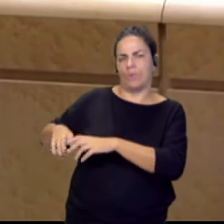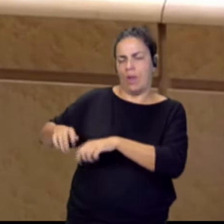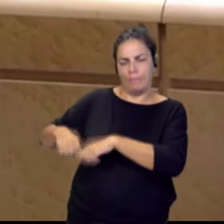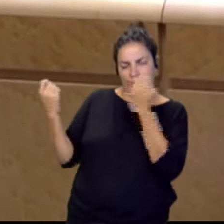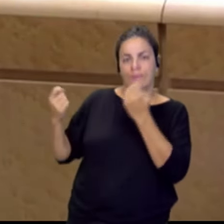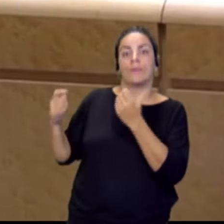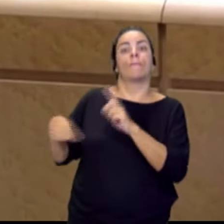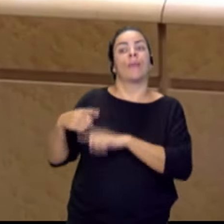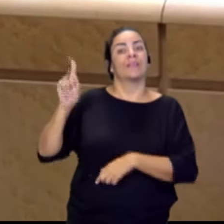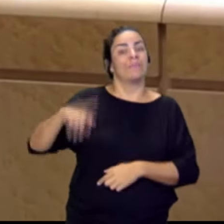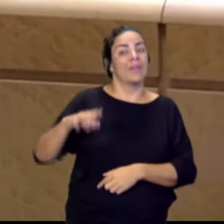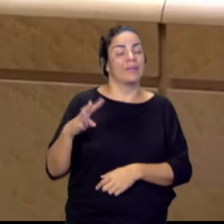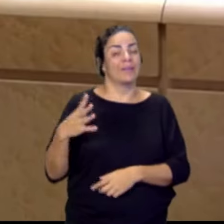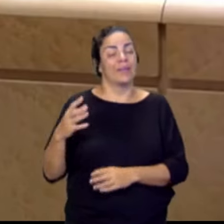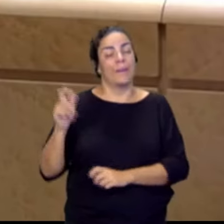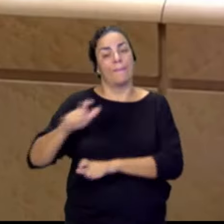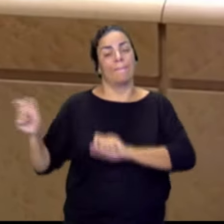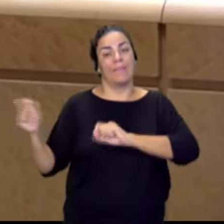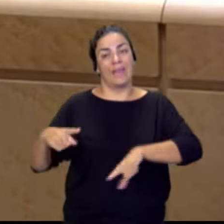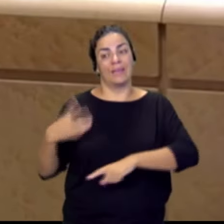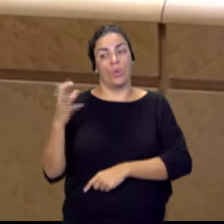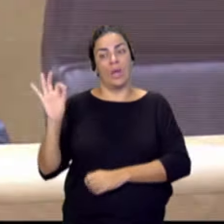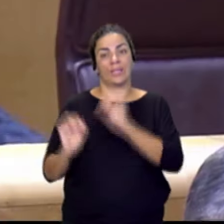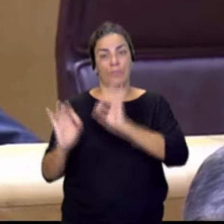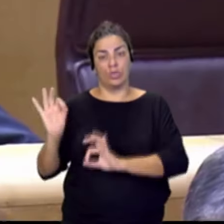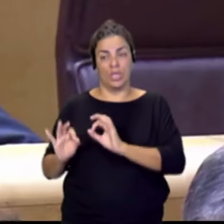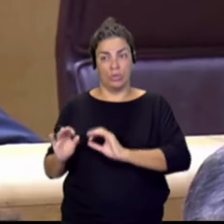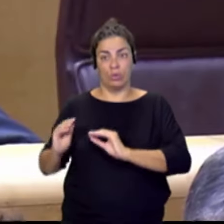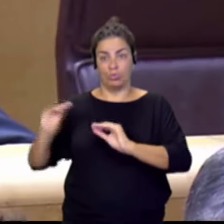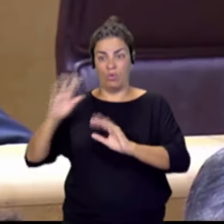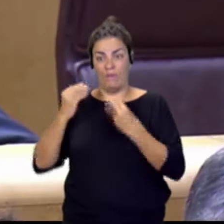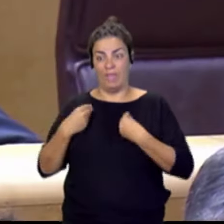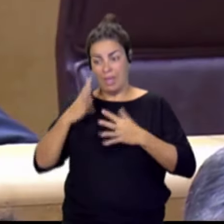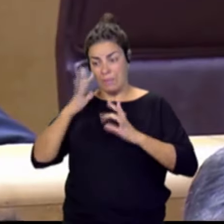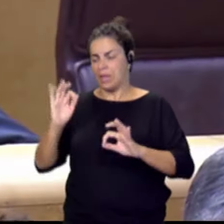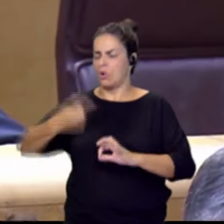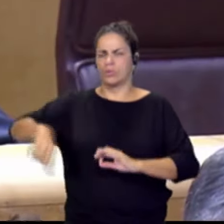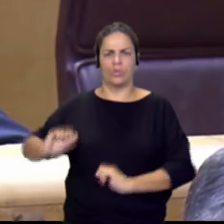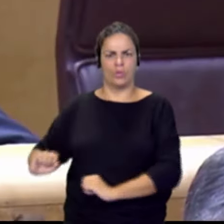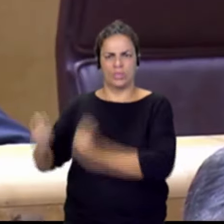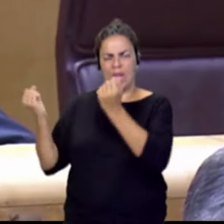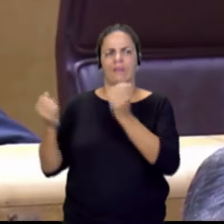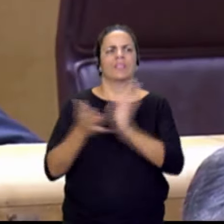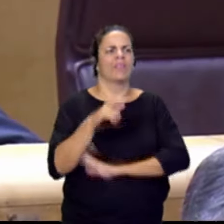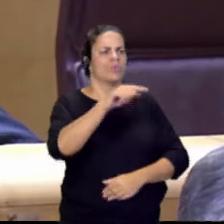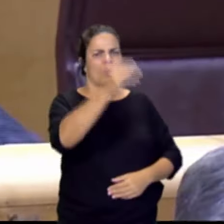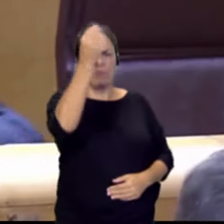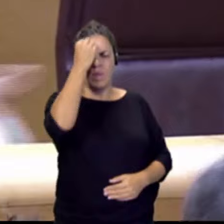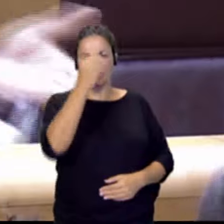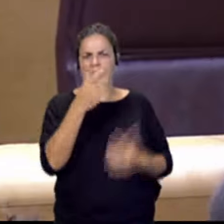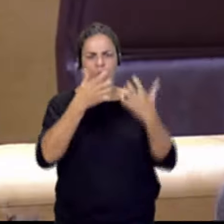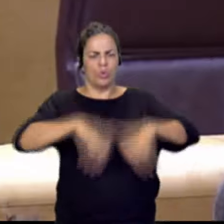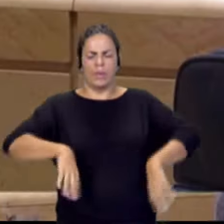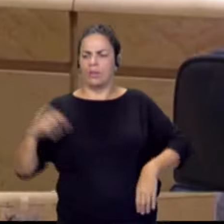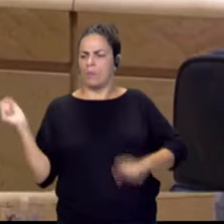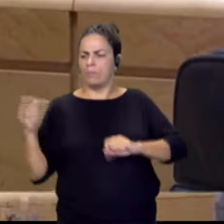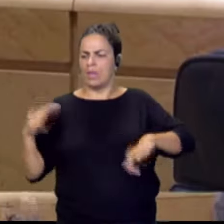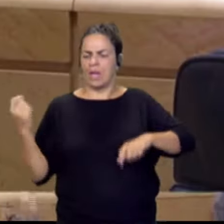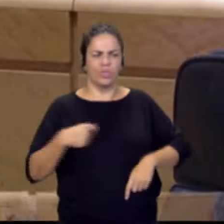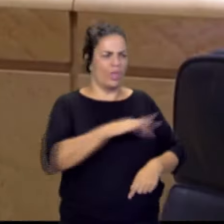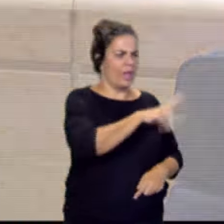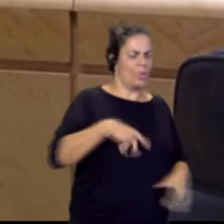de migrantes que ponen en riesgo sus vidas. No identifique migración con delincuencia porque